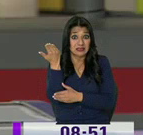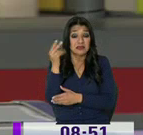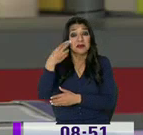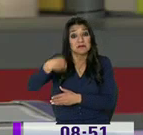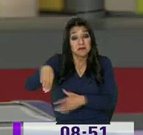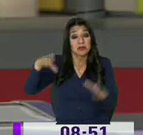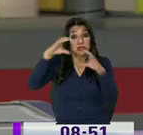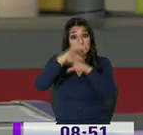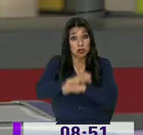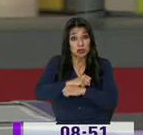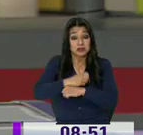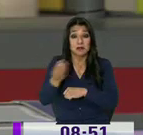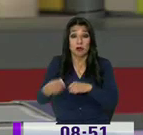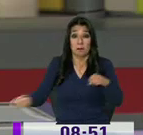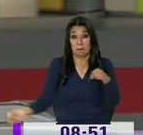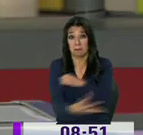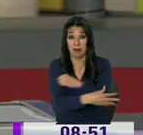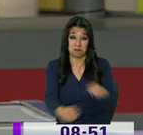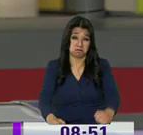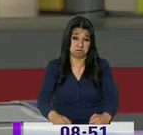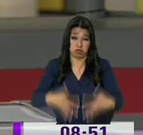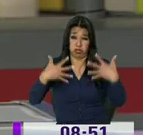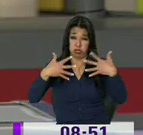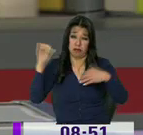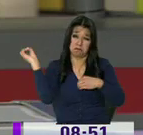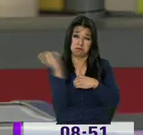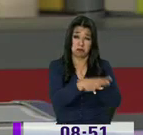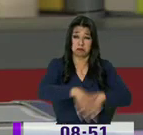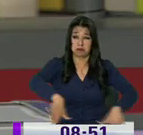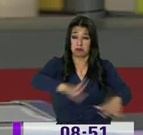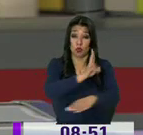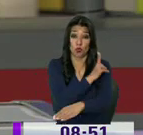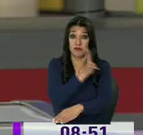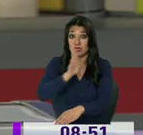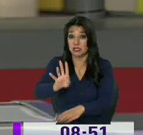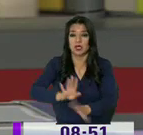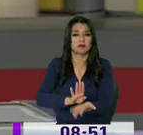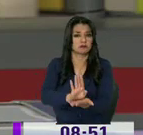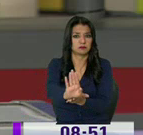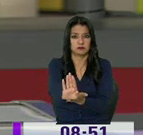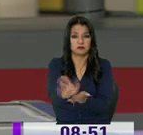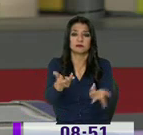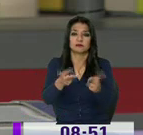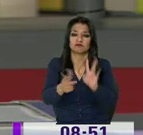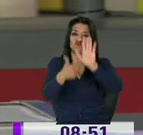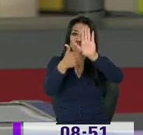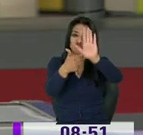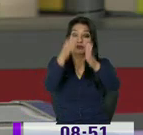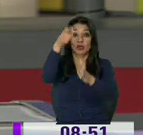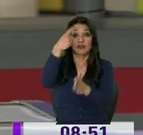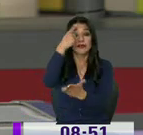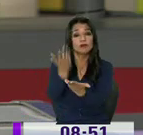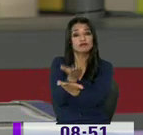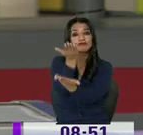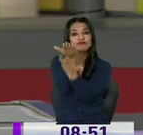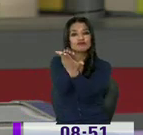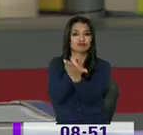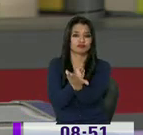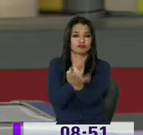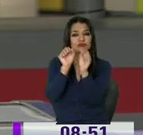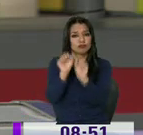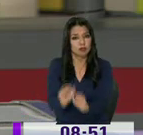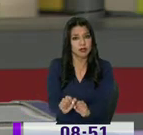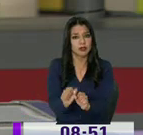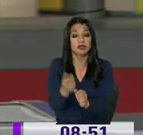miércoles cuando bombas lacrimógenas cayeron en las instituciones educativas. Además, presentaron al gobierno una propuesta para reorientar